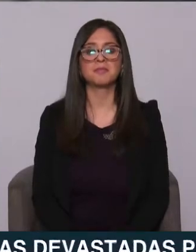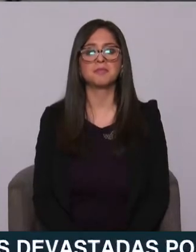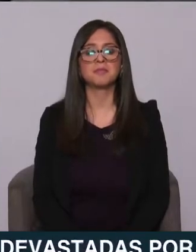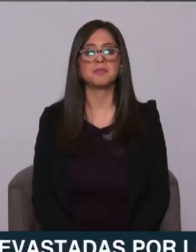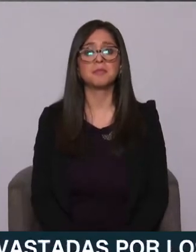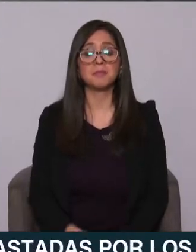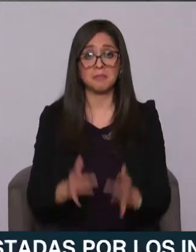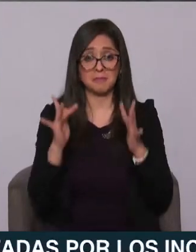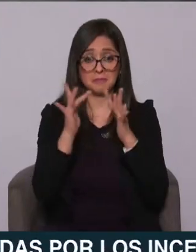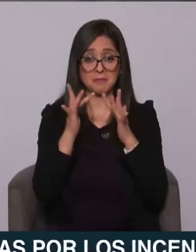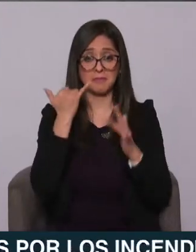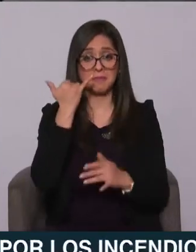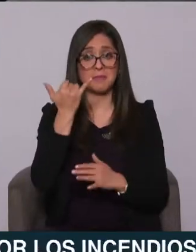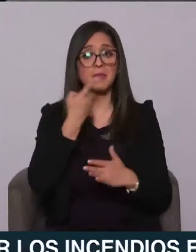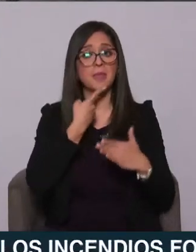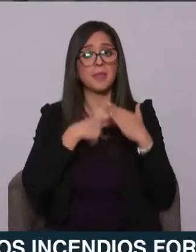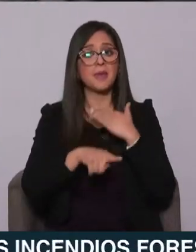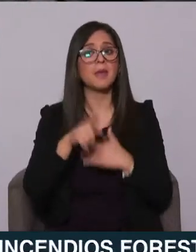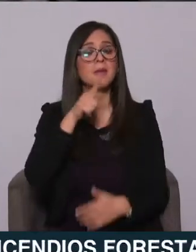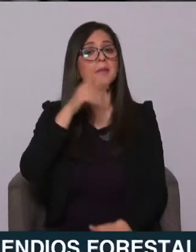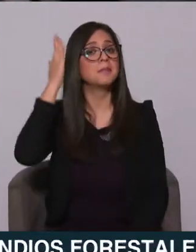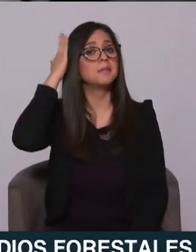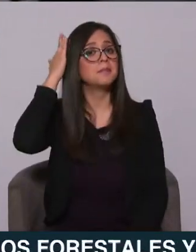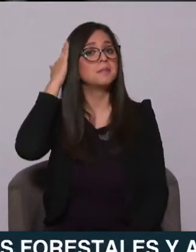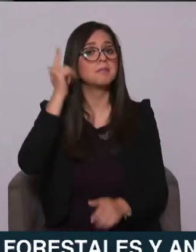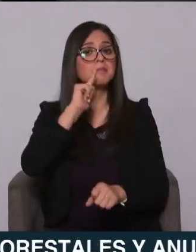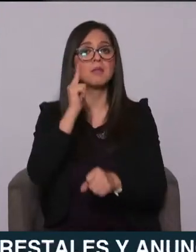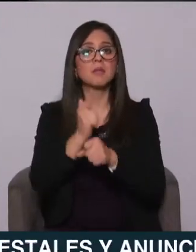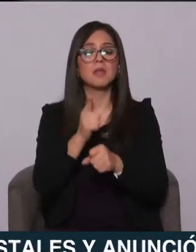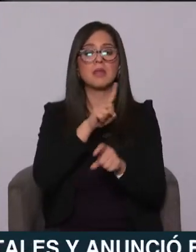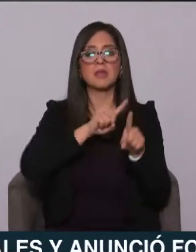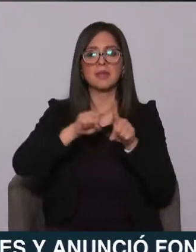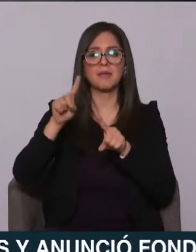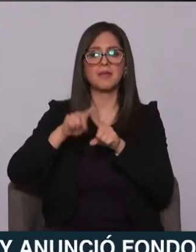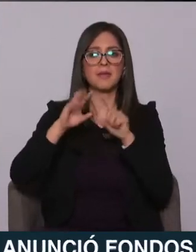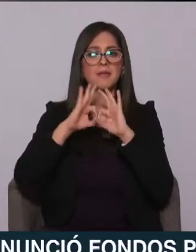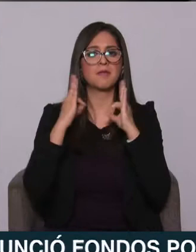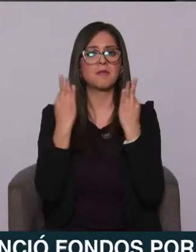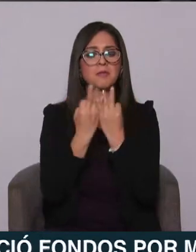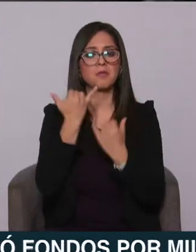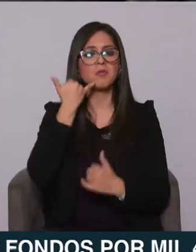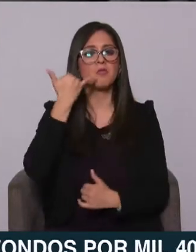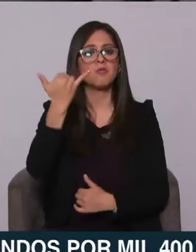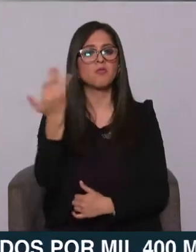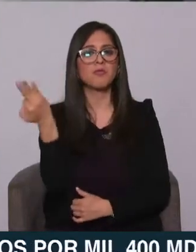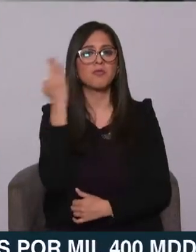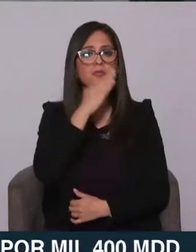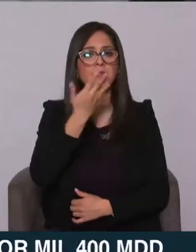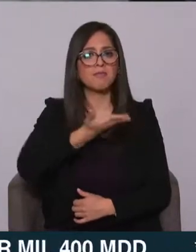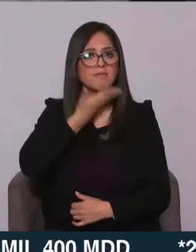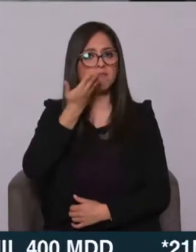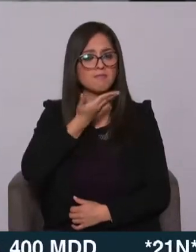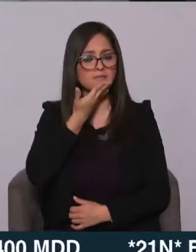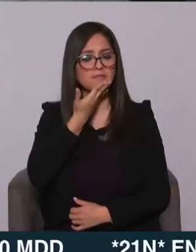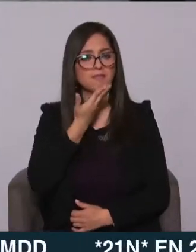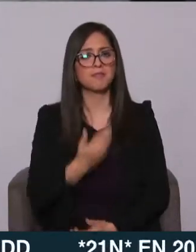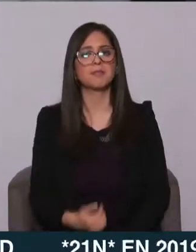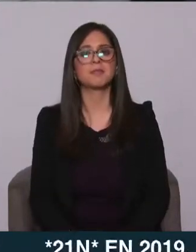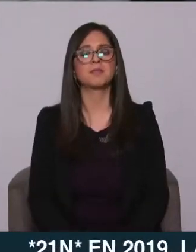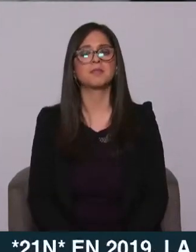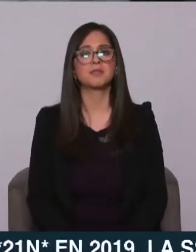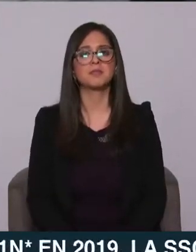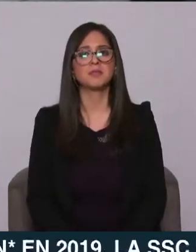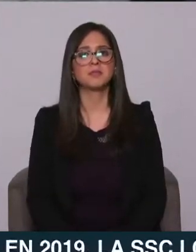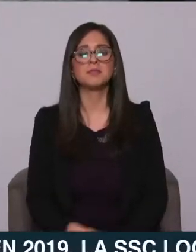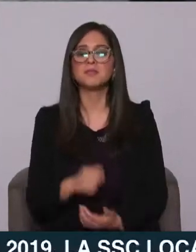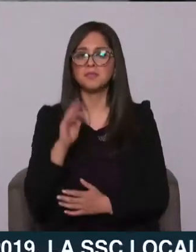A través de la denuncia ciudadana, la autoridad ha identificado los tipos de extorsión más comunes. De acuerdo con